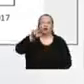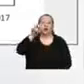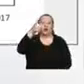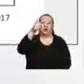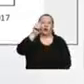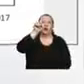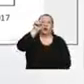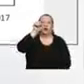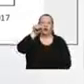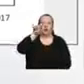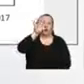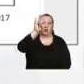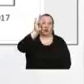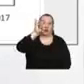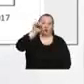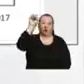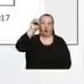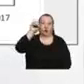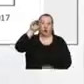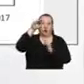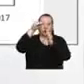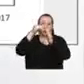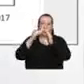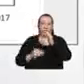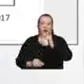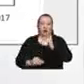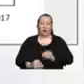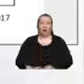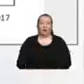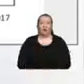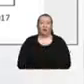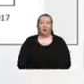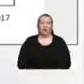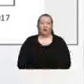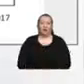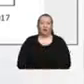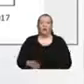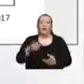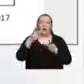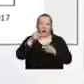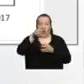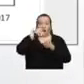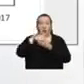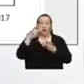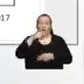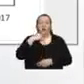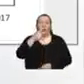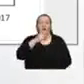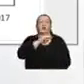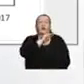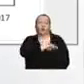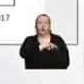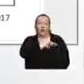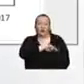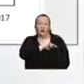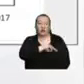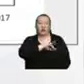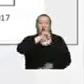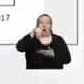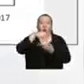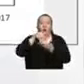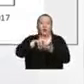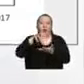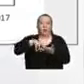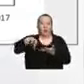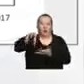1.7 por ciento y eso incluye municipios prefectura xunta parroquiales 2017 de